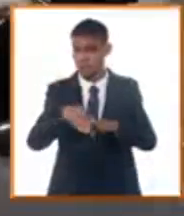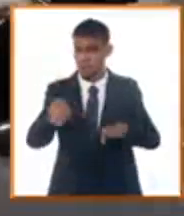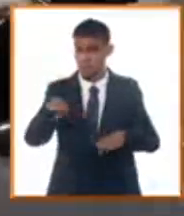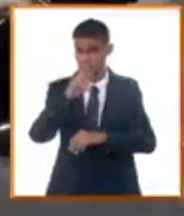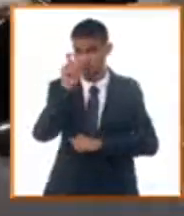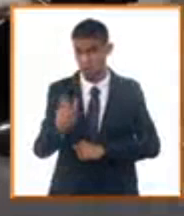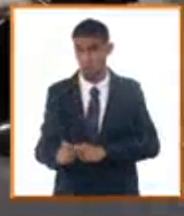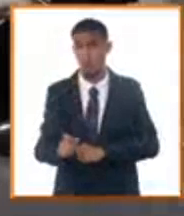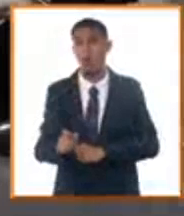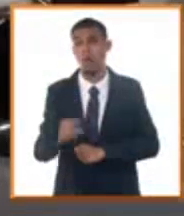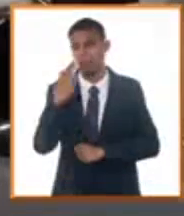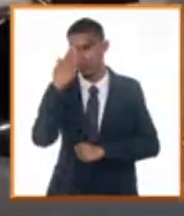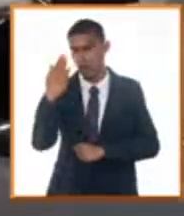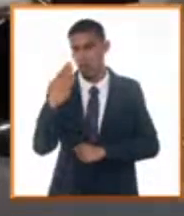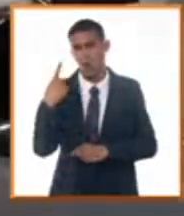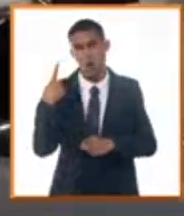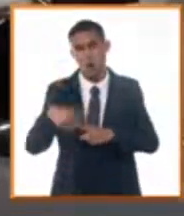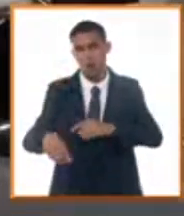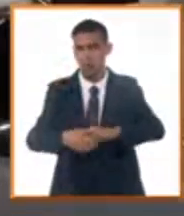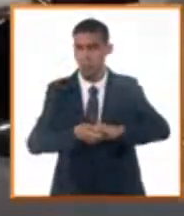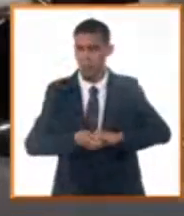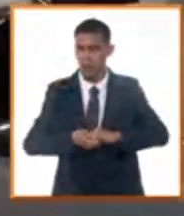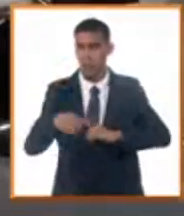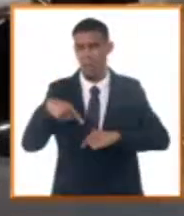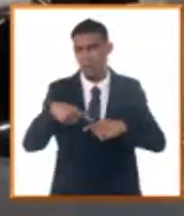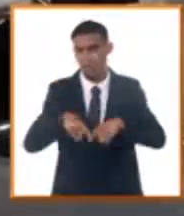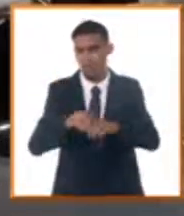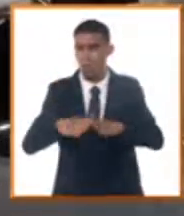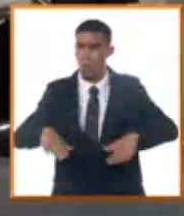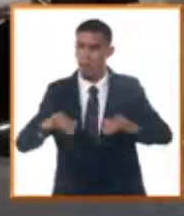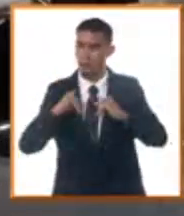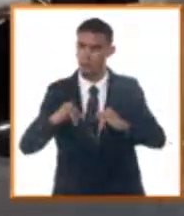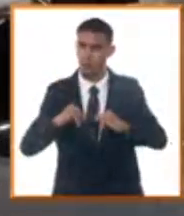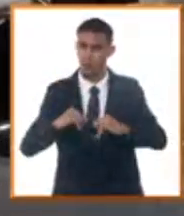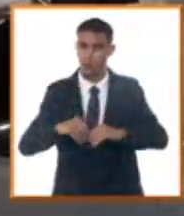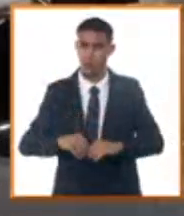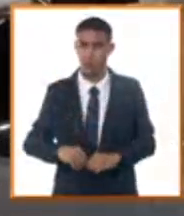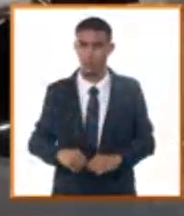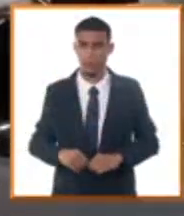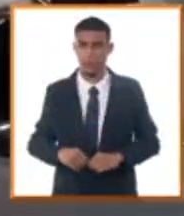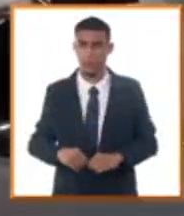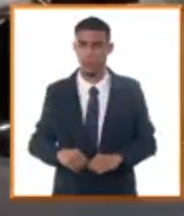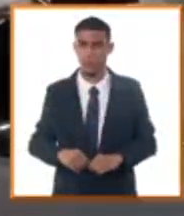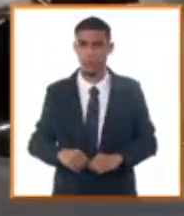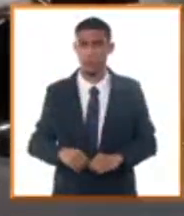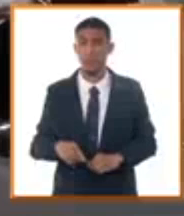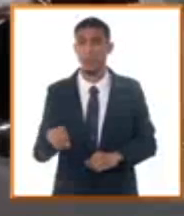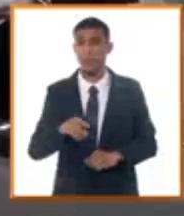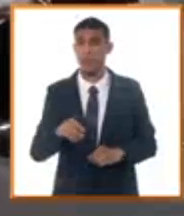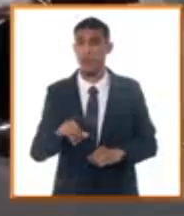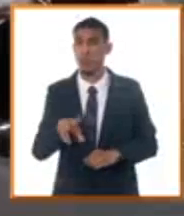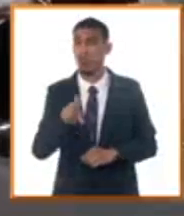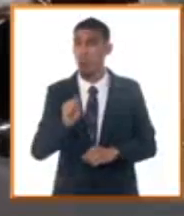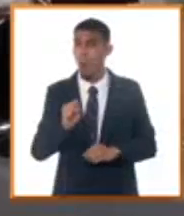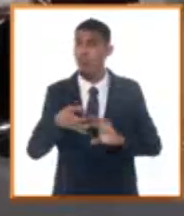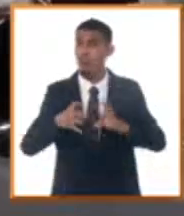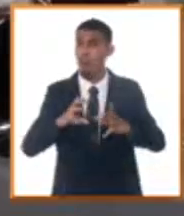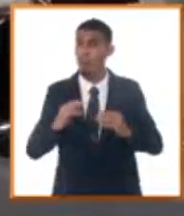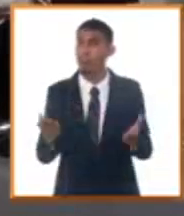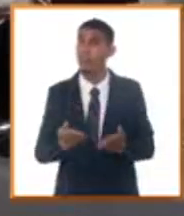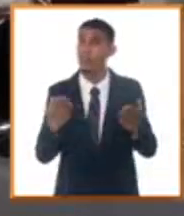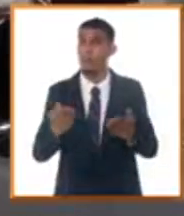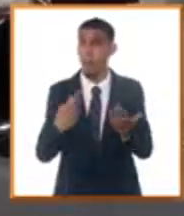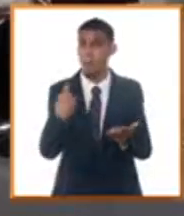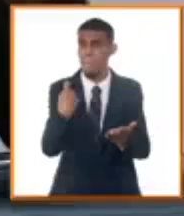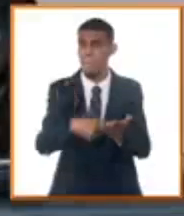Gracias al panelista que me ha acompañado en esta tarde. La vía que abre el comercio electrónico para el desarrollo del